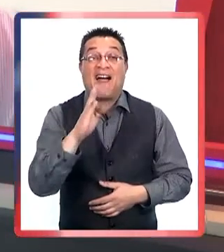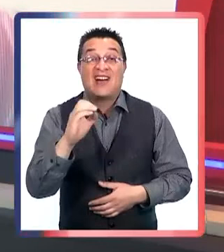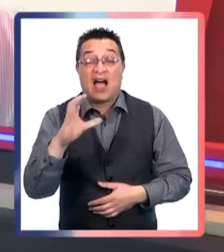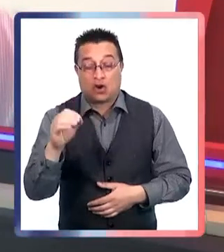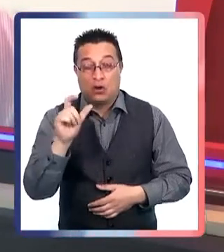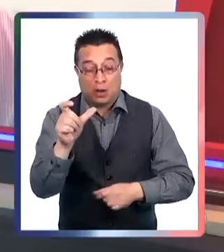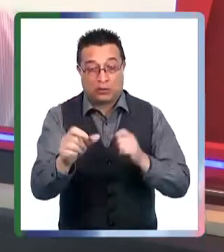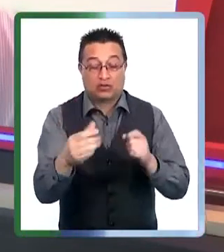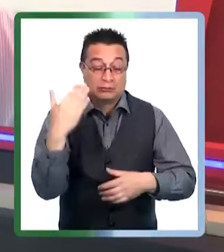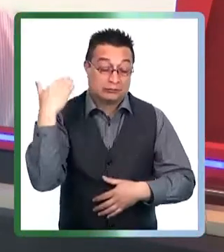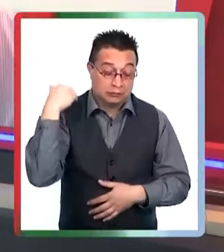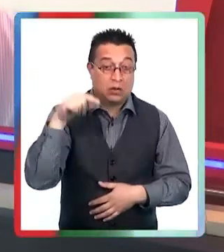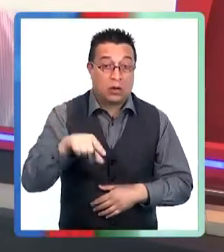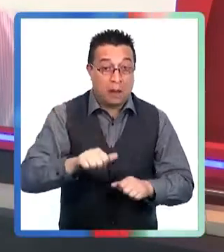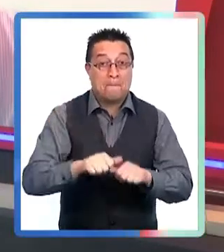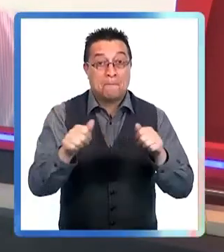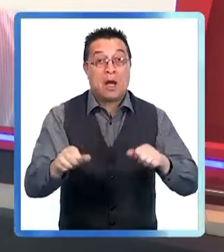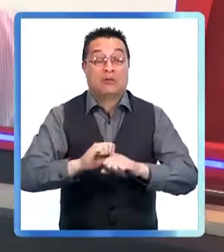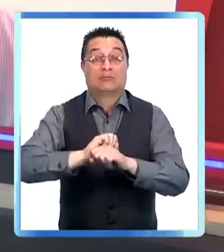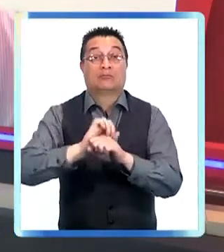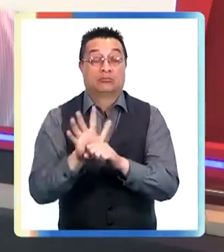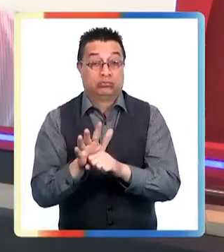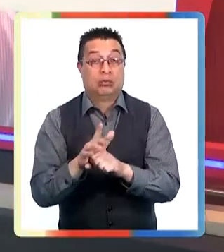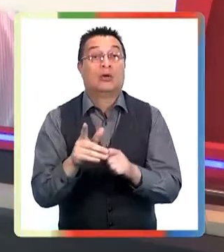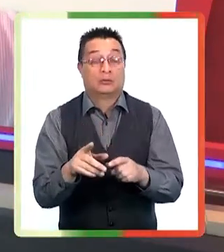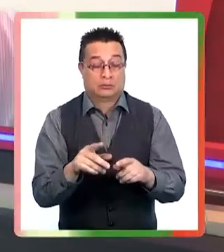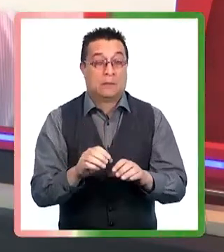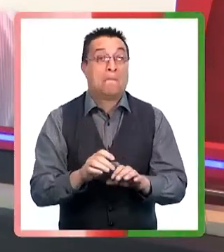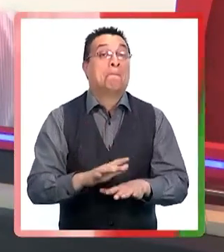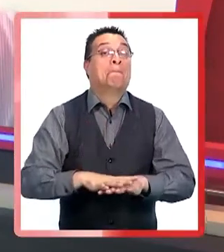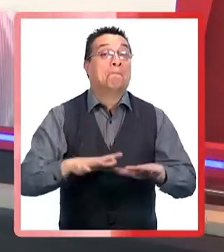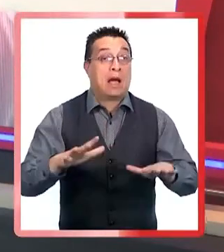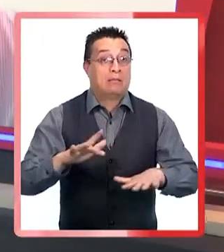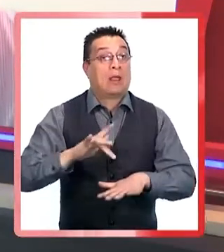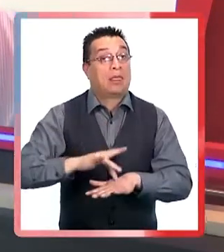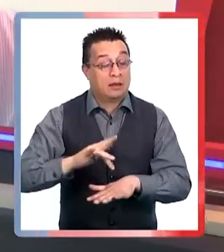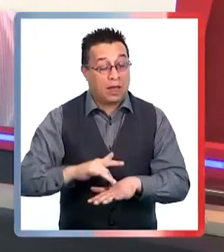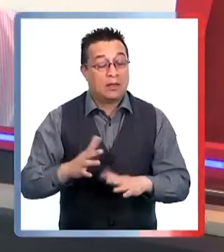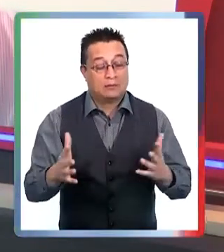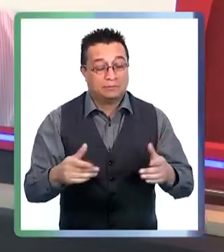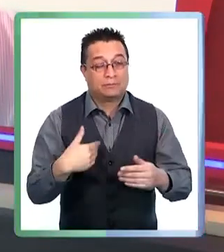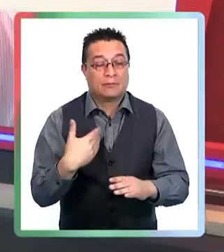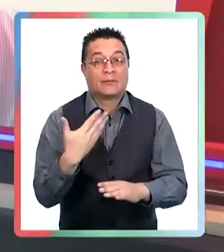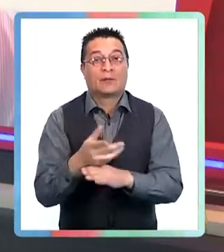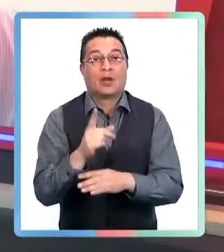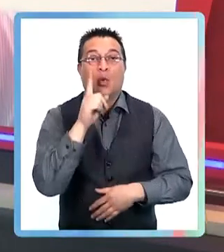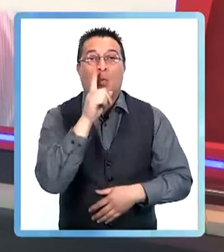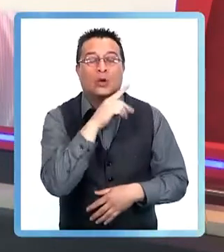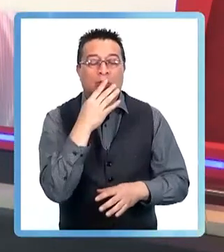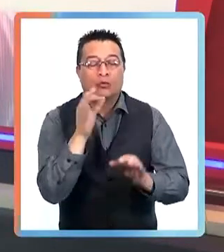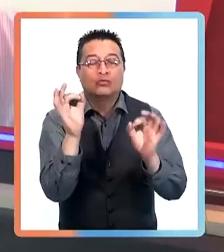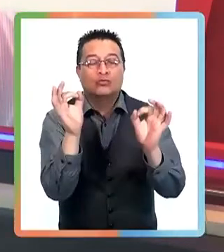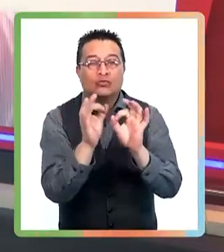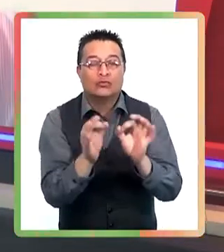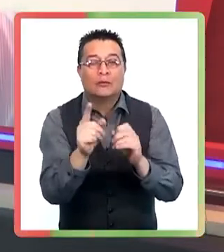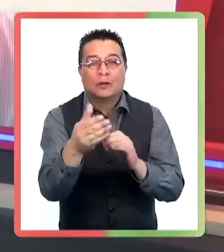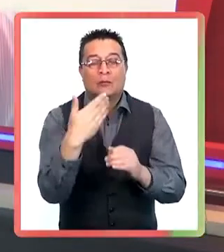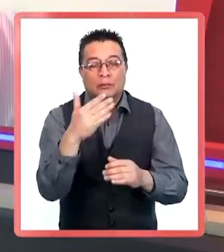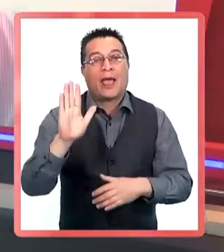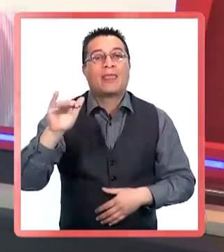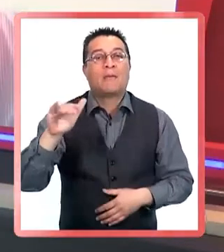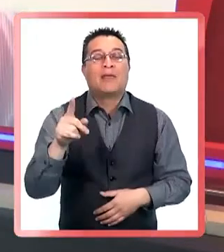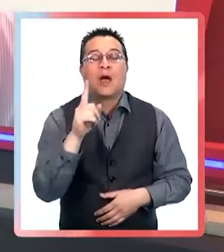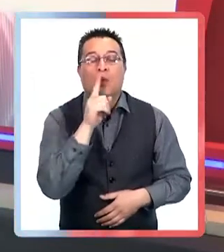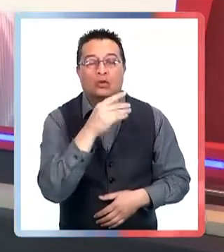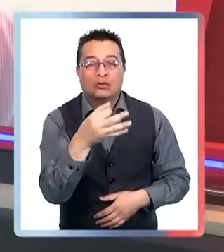pulmonar, una persona hoy se contagia de COVID-19. El escenario todavía es más preocupante. Así que le pido un último consejo a la gente que nos está viendo